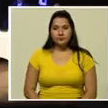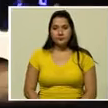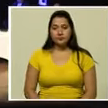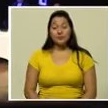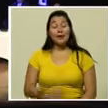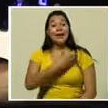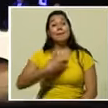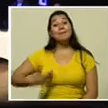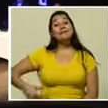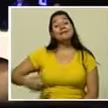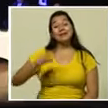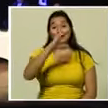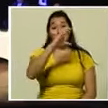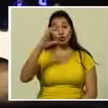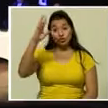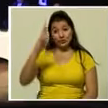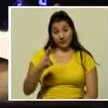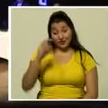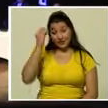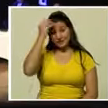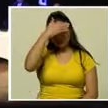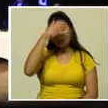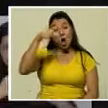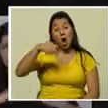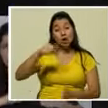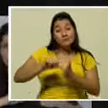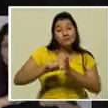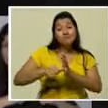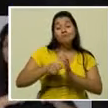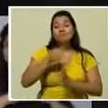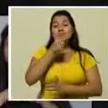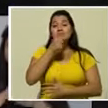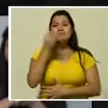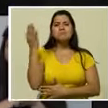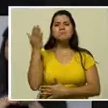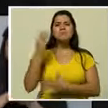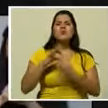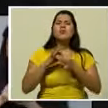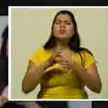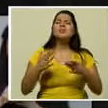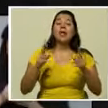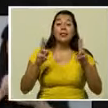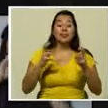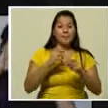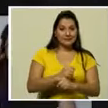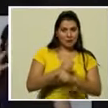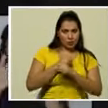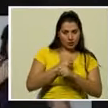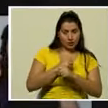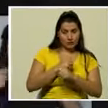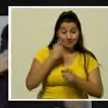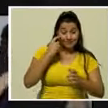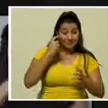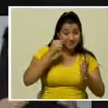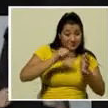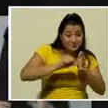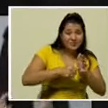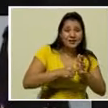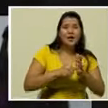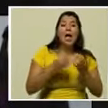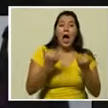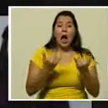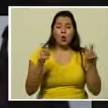El presidente de la República, Carlos Alvarado, destacó en su informe de labores en cuanto a temas de seguridad la disminución de homicidios y